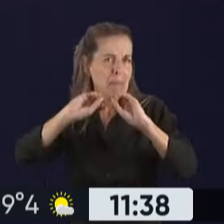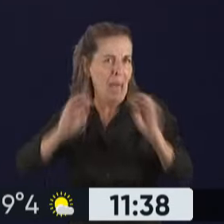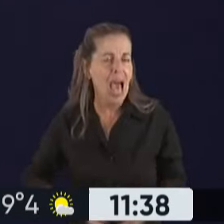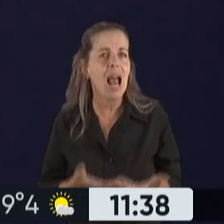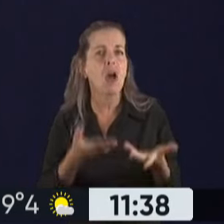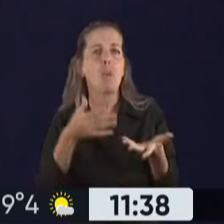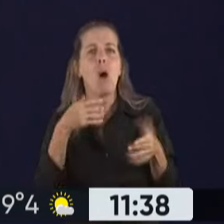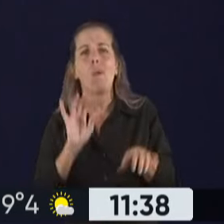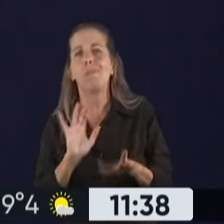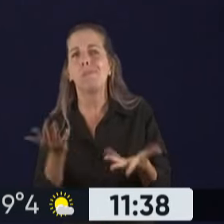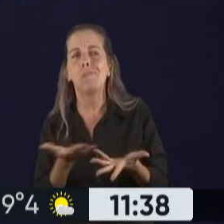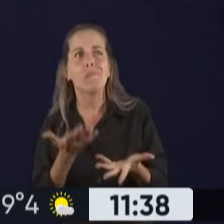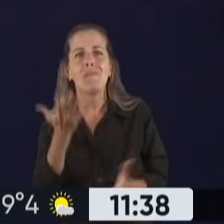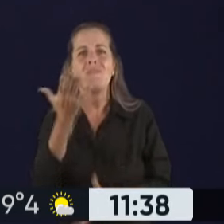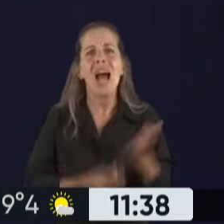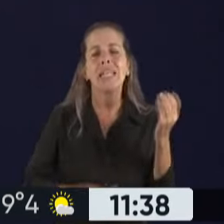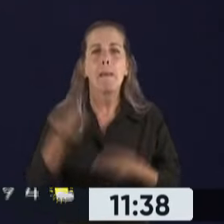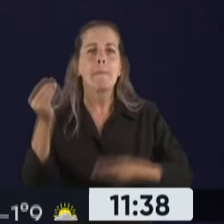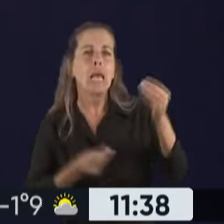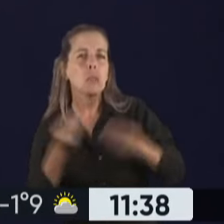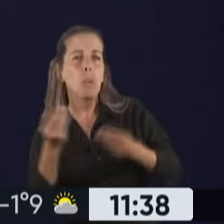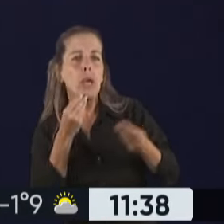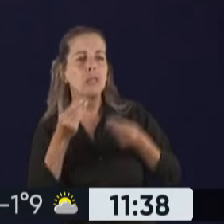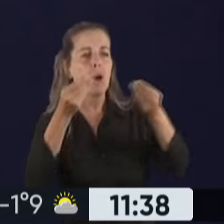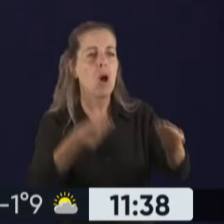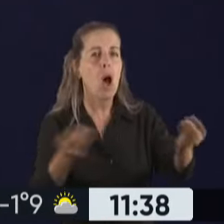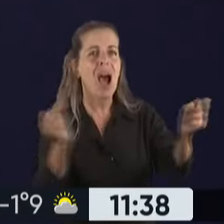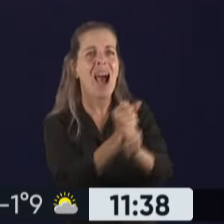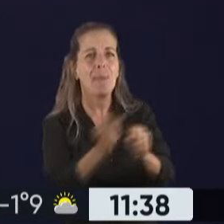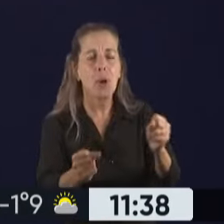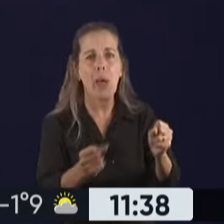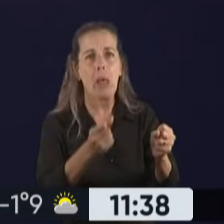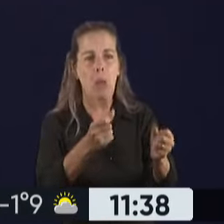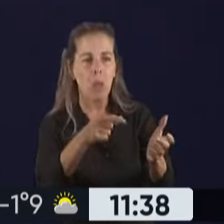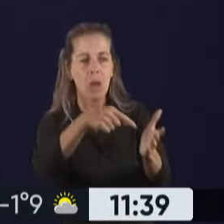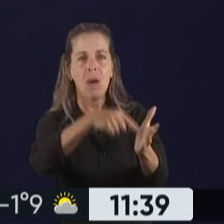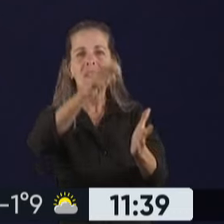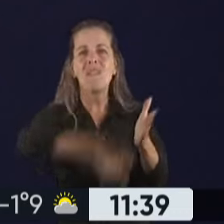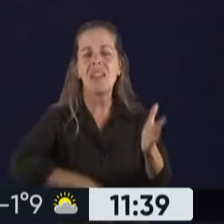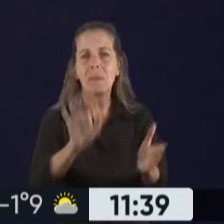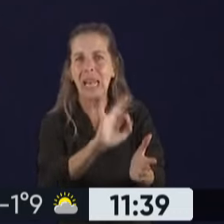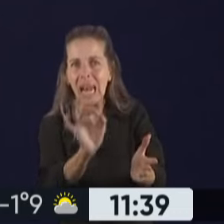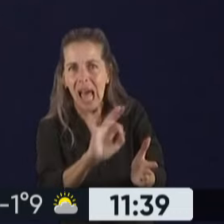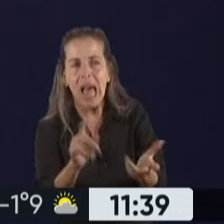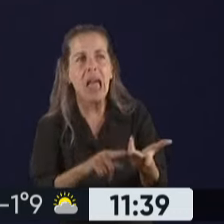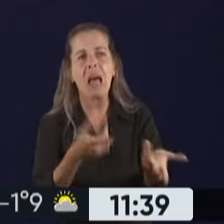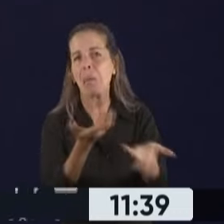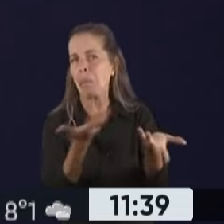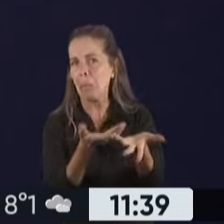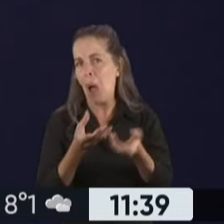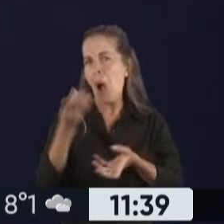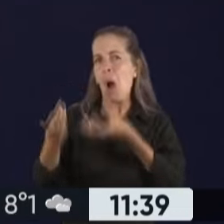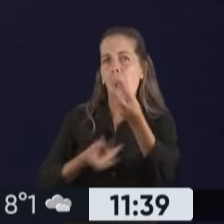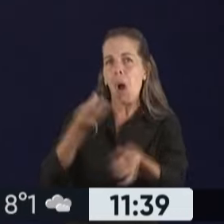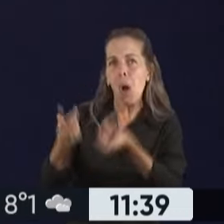había desde presupuestos aprobados que no tenían ninguna firma o compras que se hacían directamente